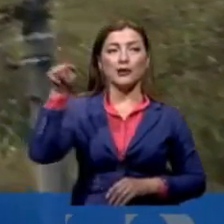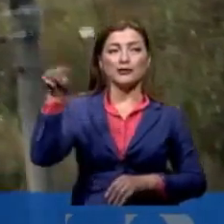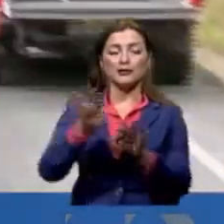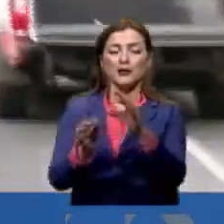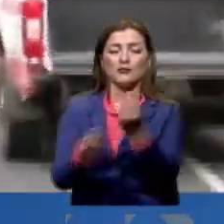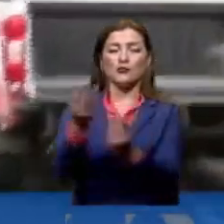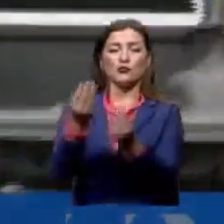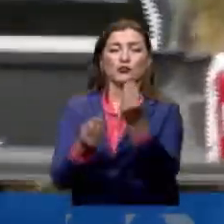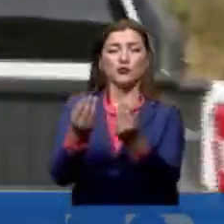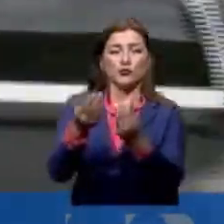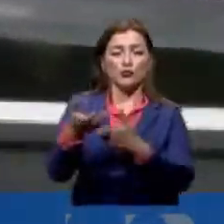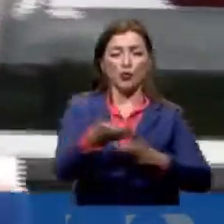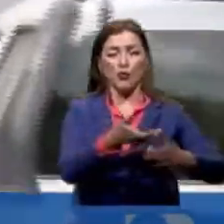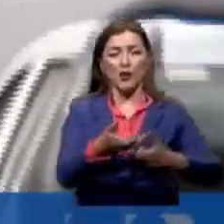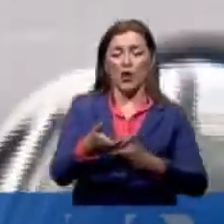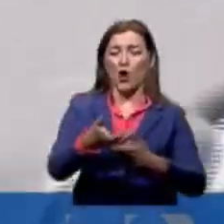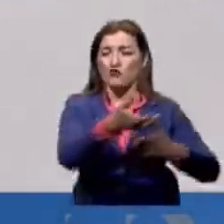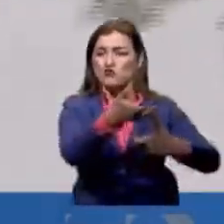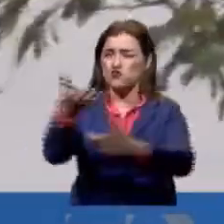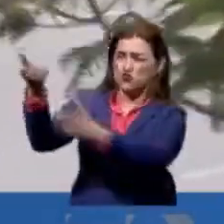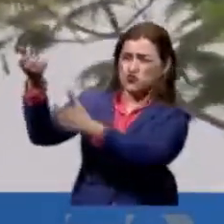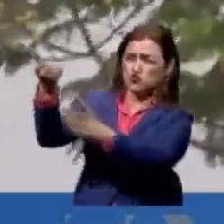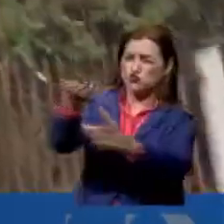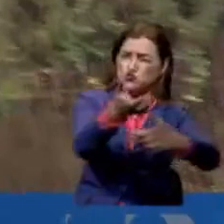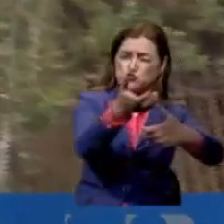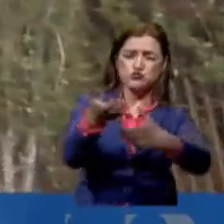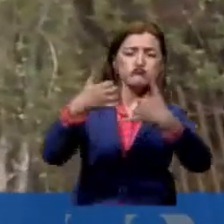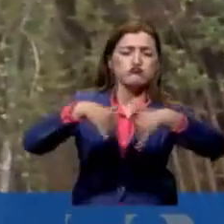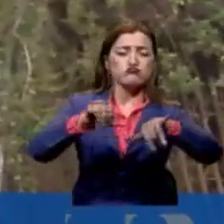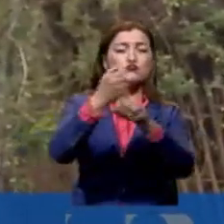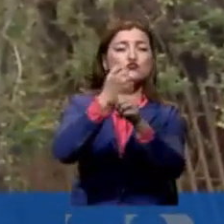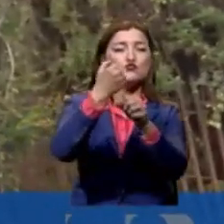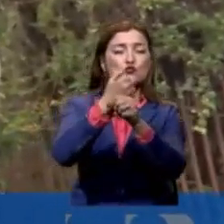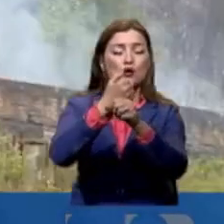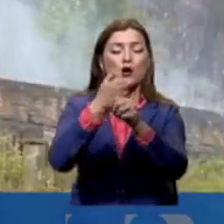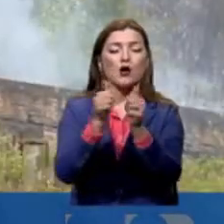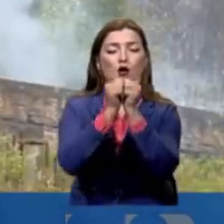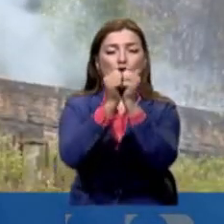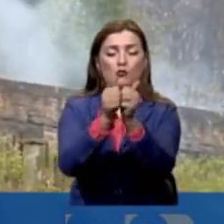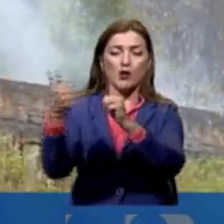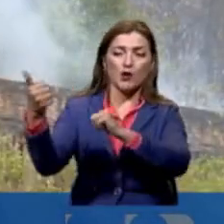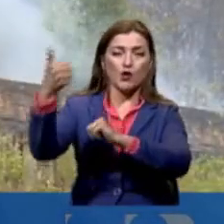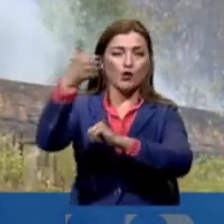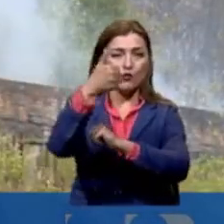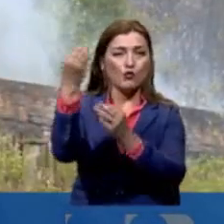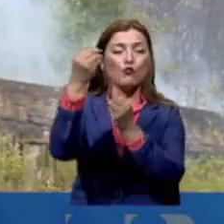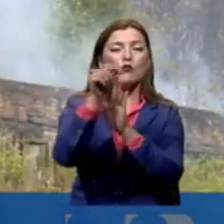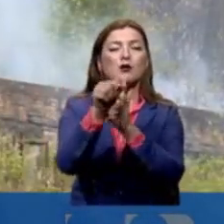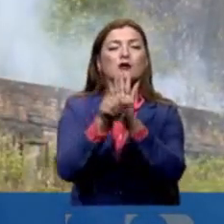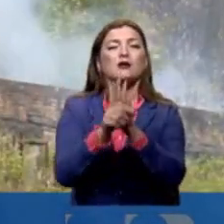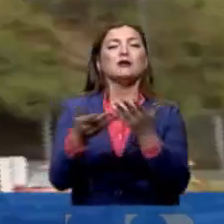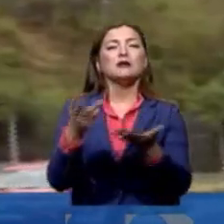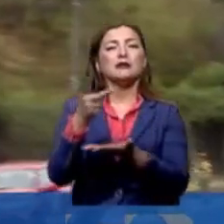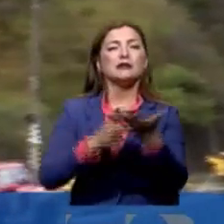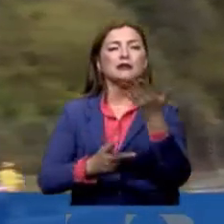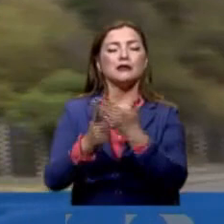realizando las tareas por parte del Cuerpo de Bomberos de Quito, y esta mañana nos acompaña el Mayor Almeida para que nos cuente un poco, por favor, Mayor, qué